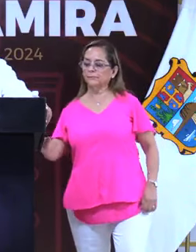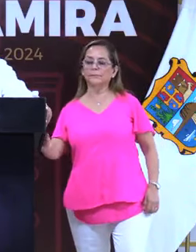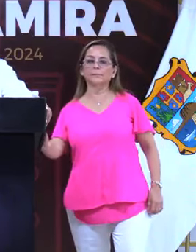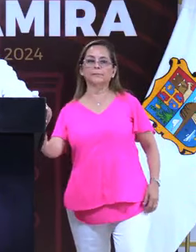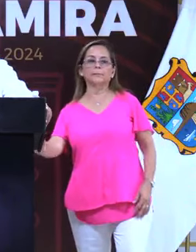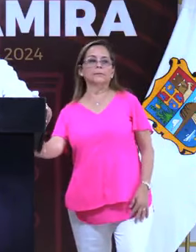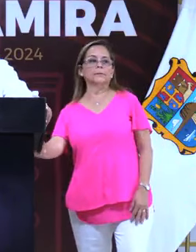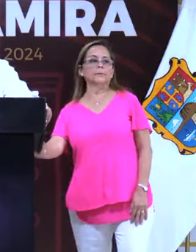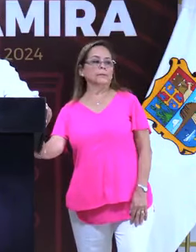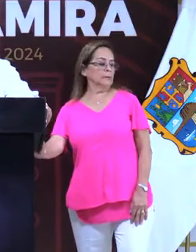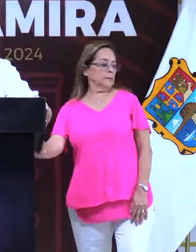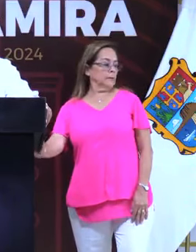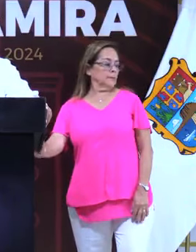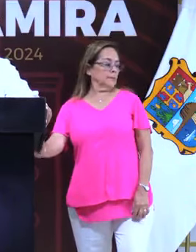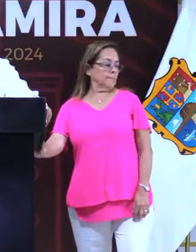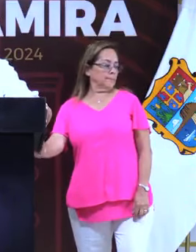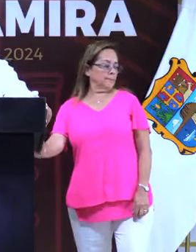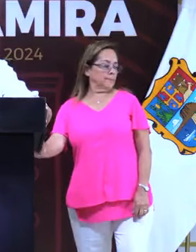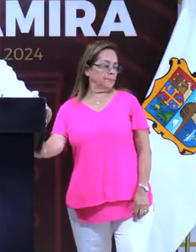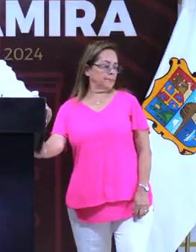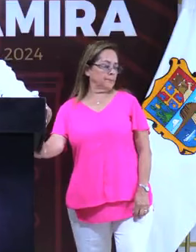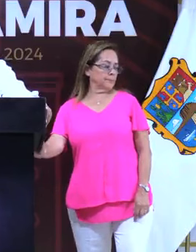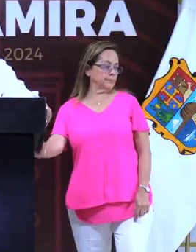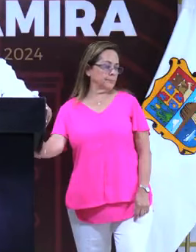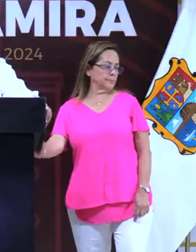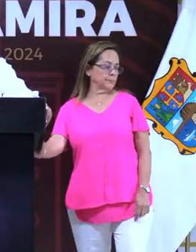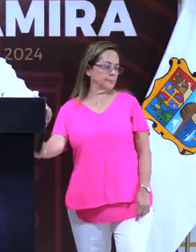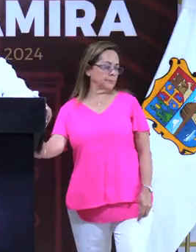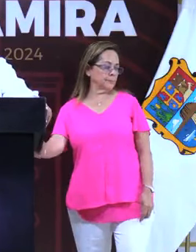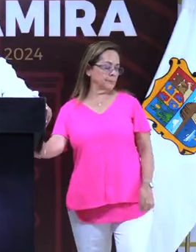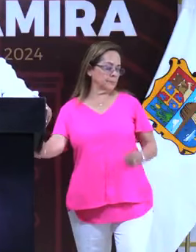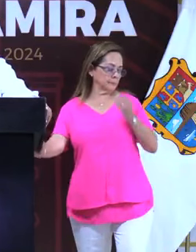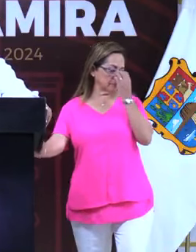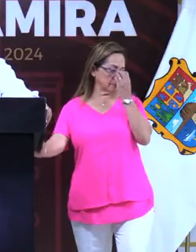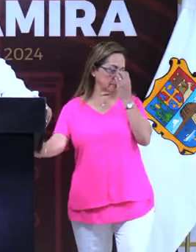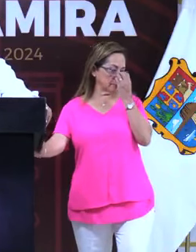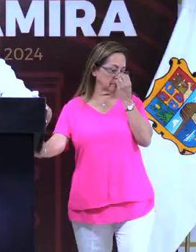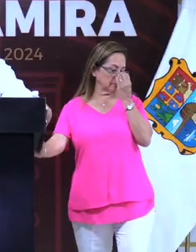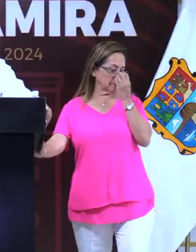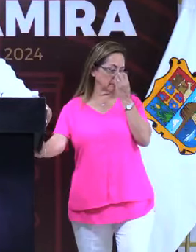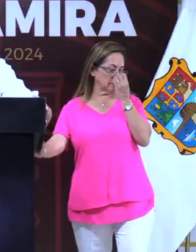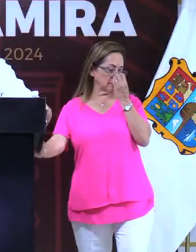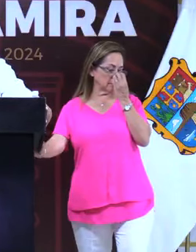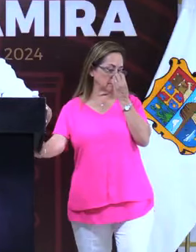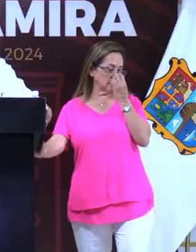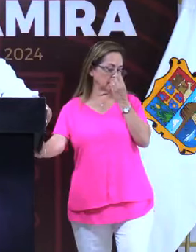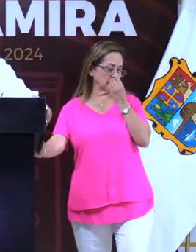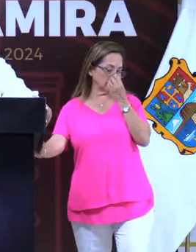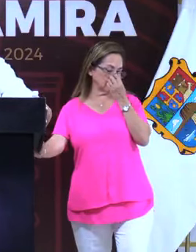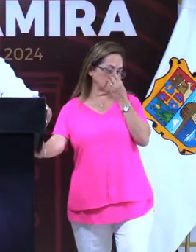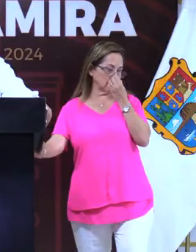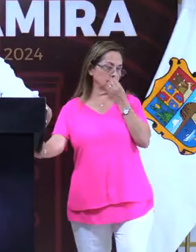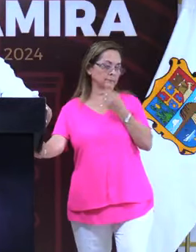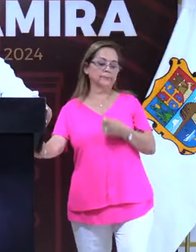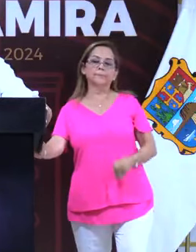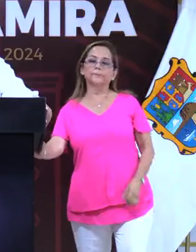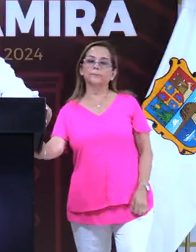Y eso es ya sustituimos los refrescos, sustituimos el agua por los refrescos.